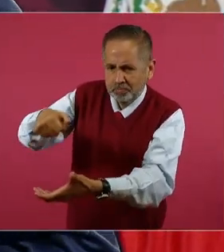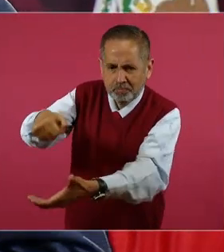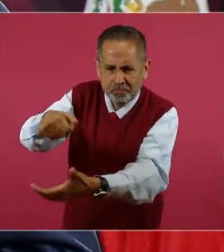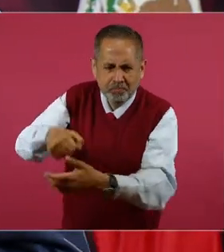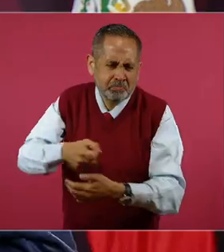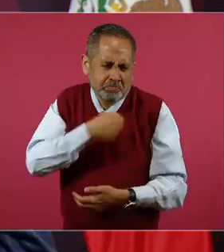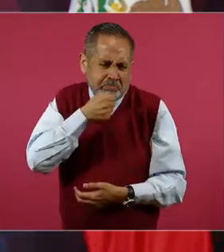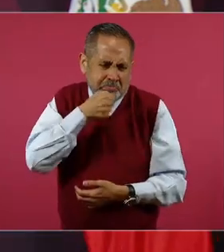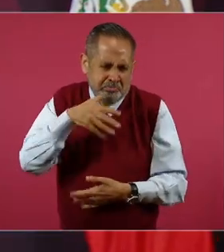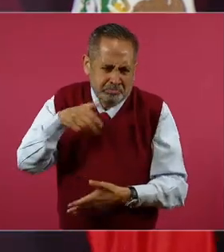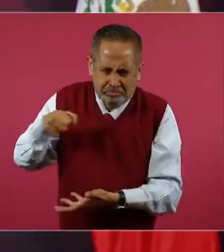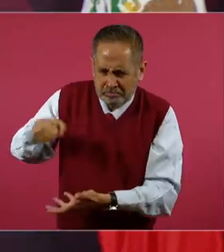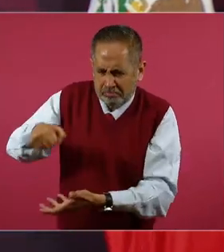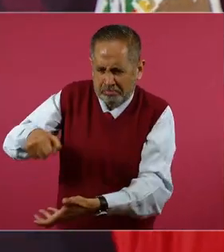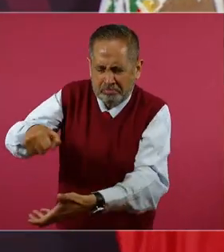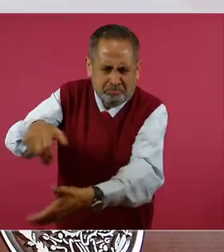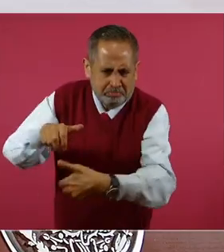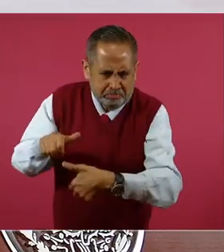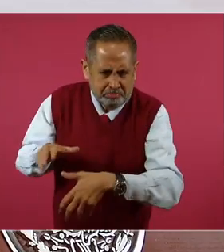viejas, ¿sí?,